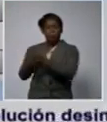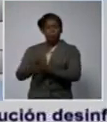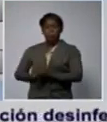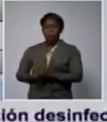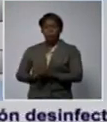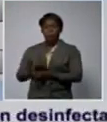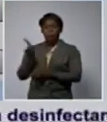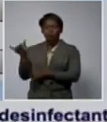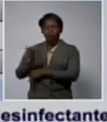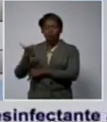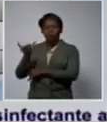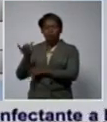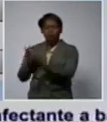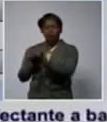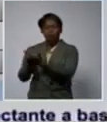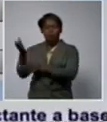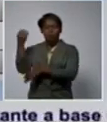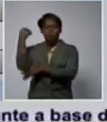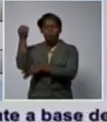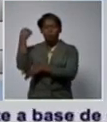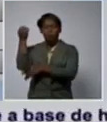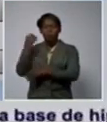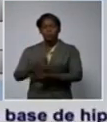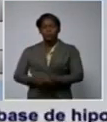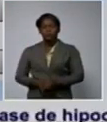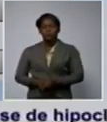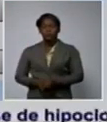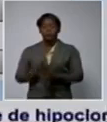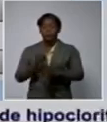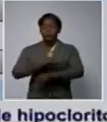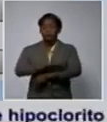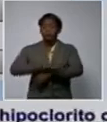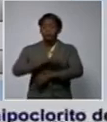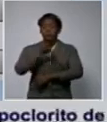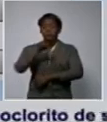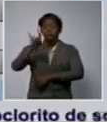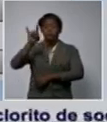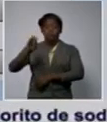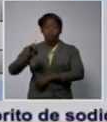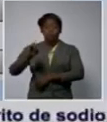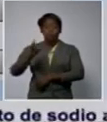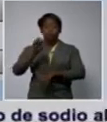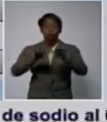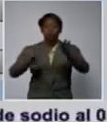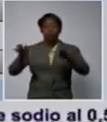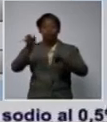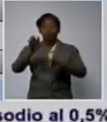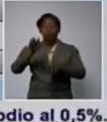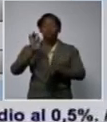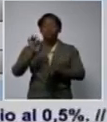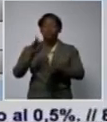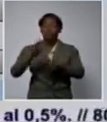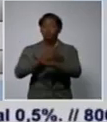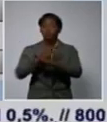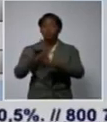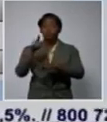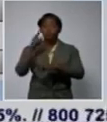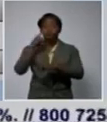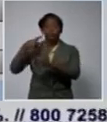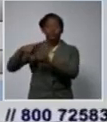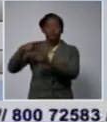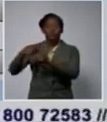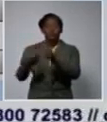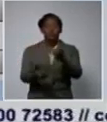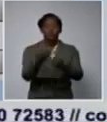ya en los 190 países, 9 territorios que han confirmado casos de COVID desde el inicio de la